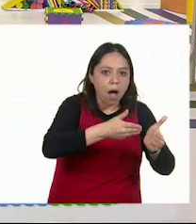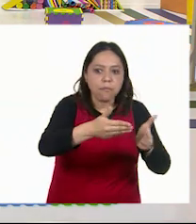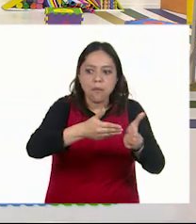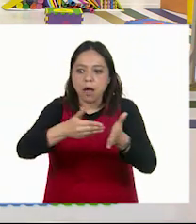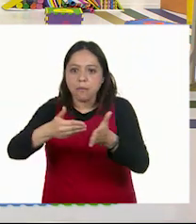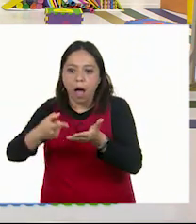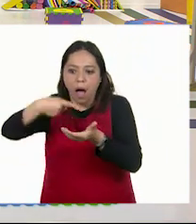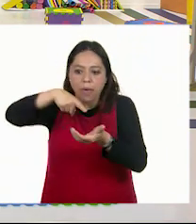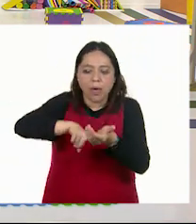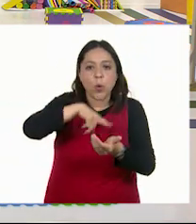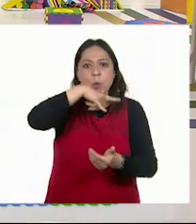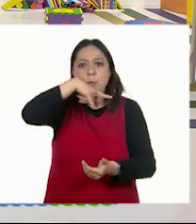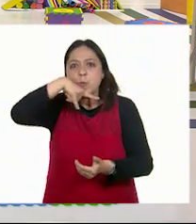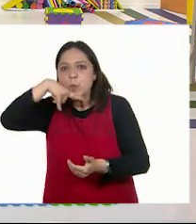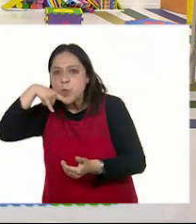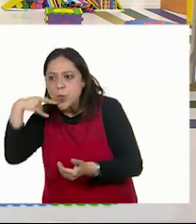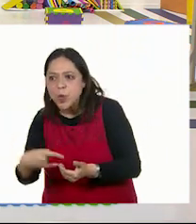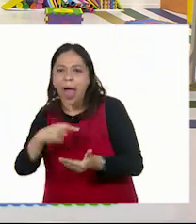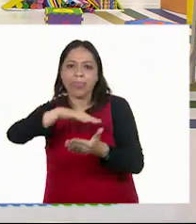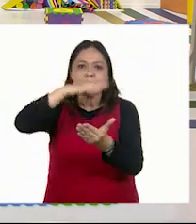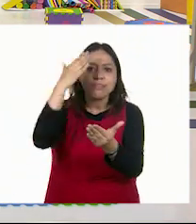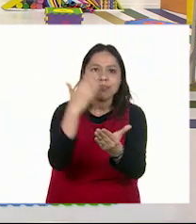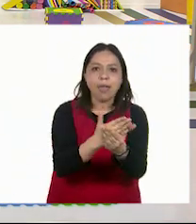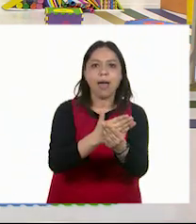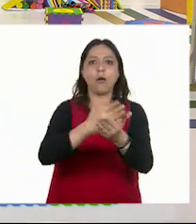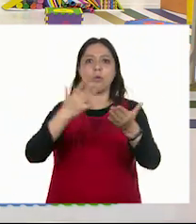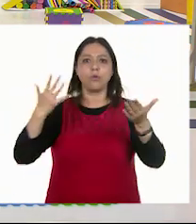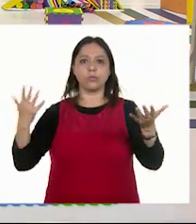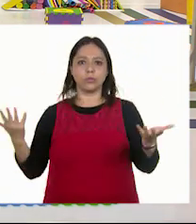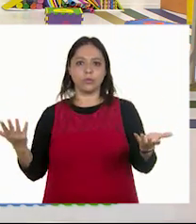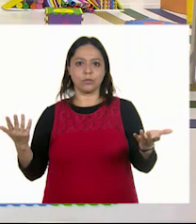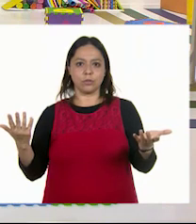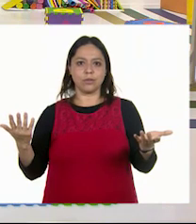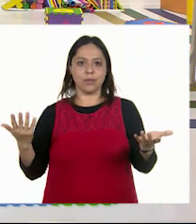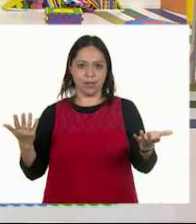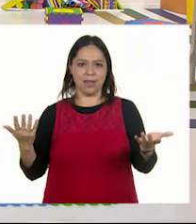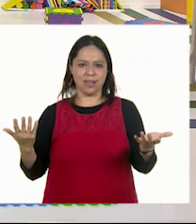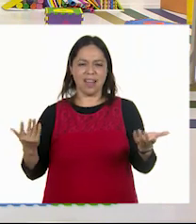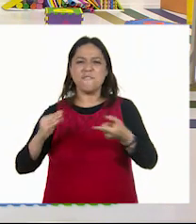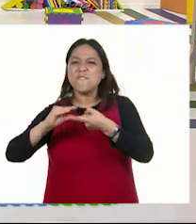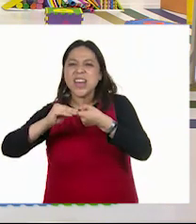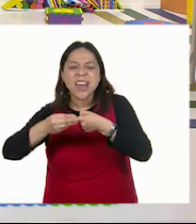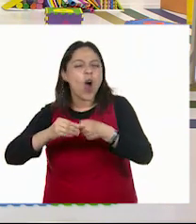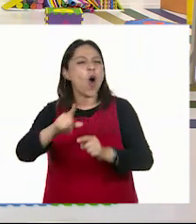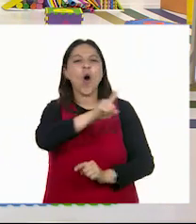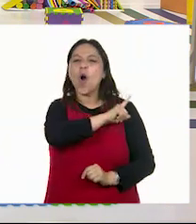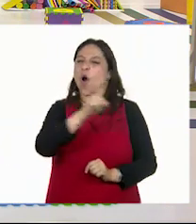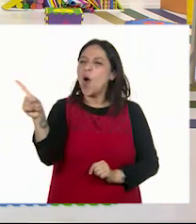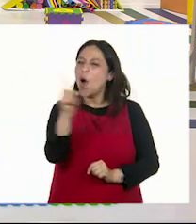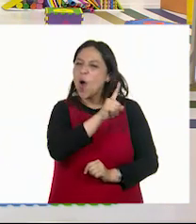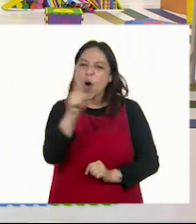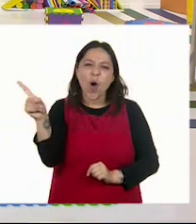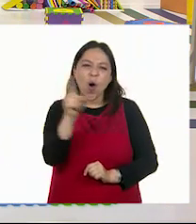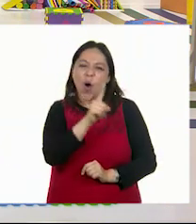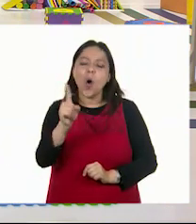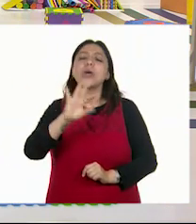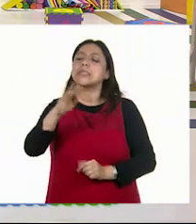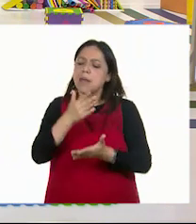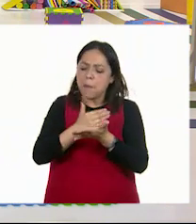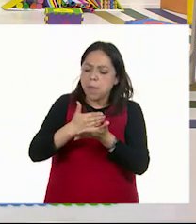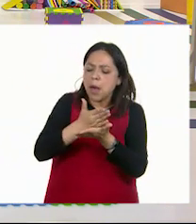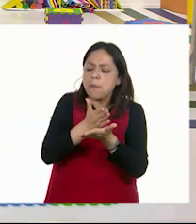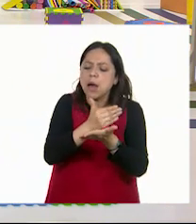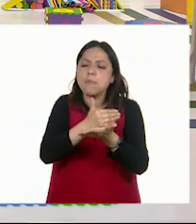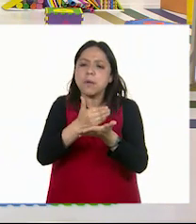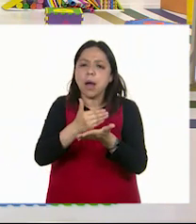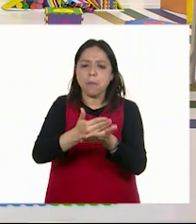enchiladas, en tacos. Y... No, no son frijoles. Y si la partes en pedacitos y